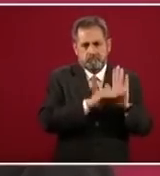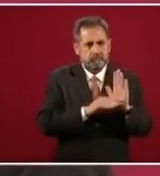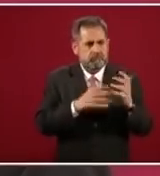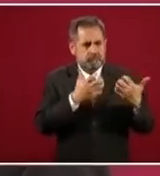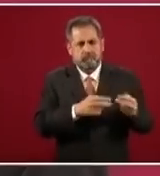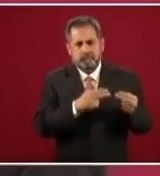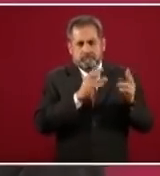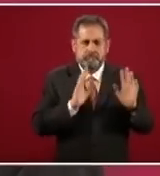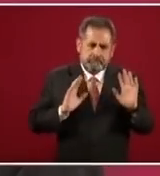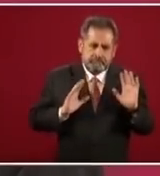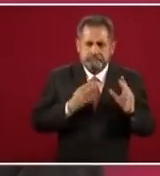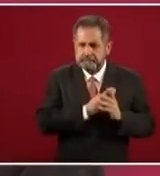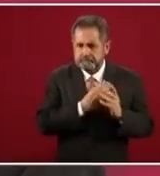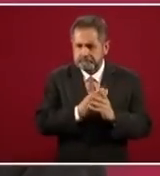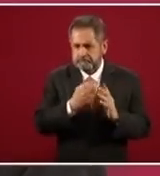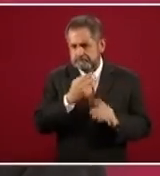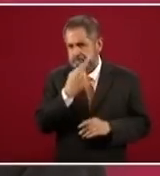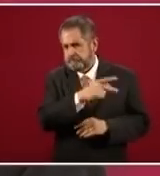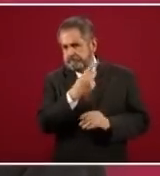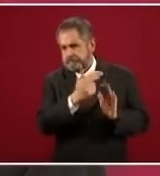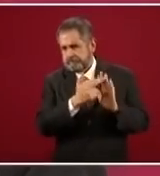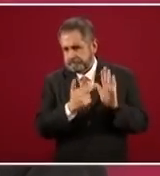empresas, vamos a